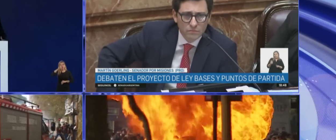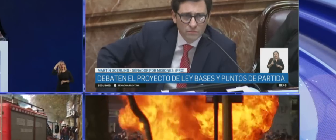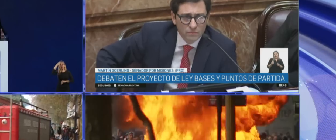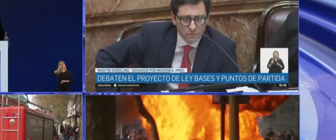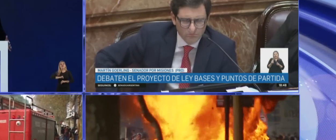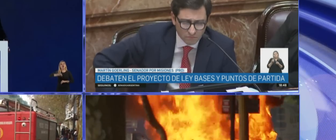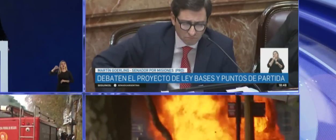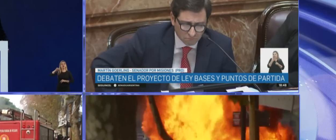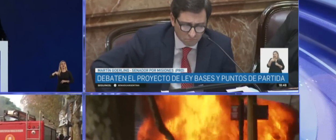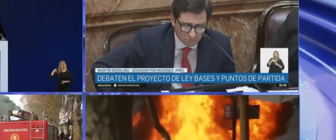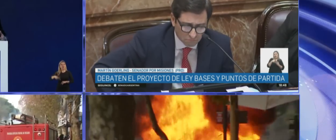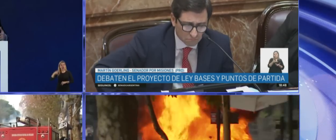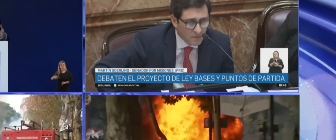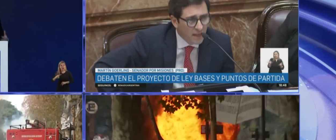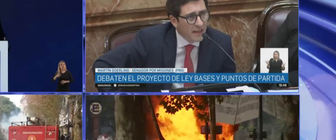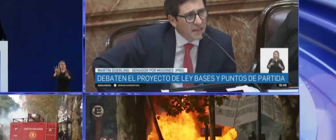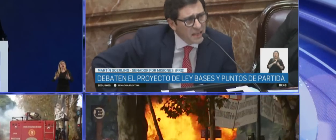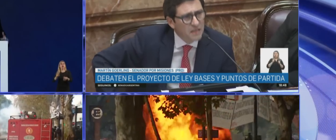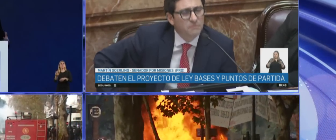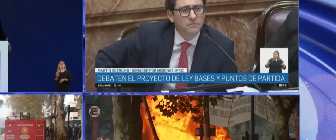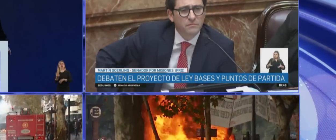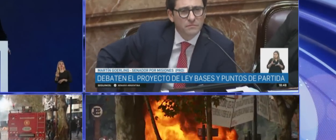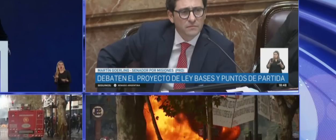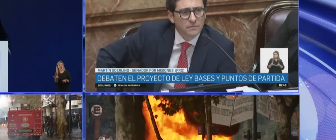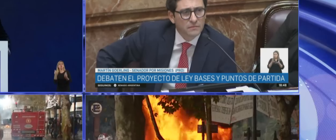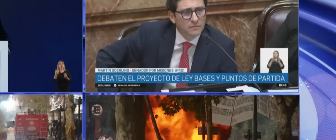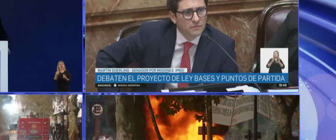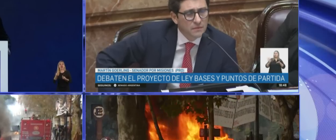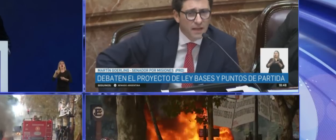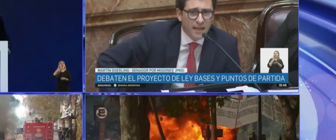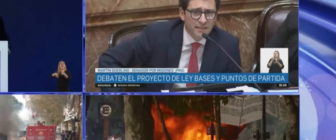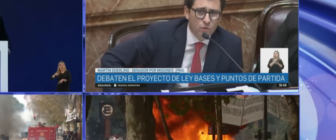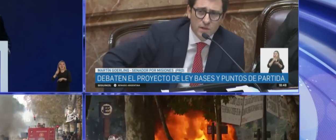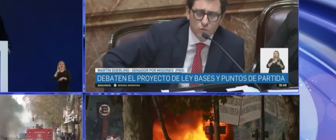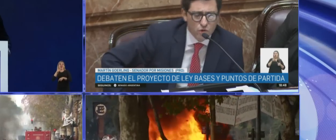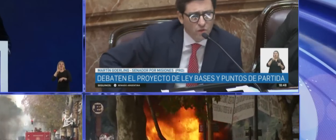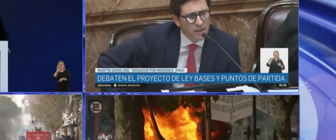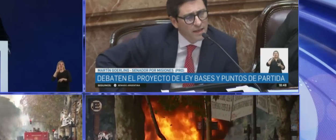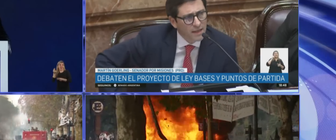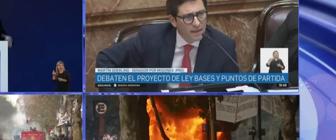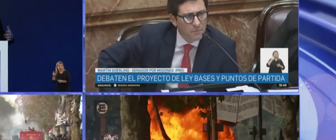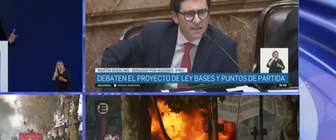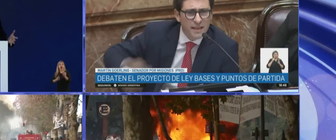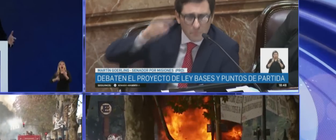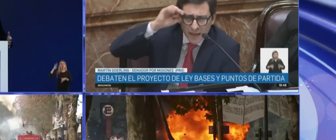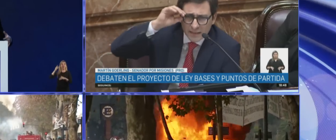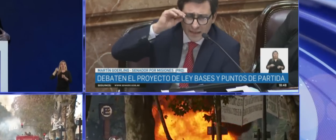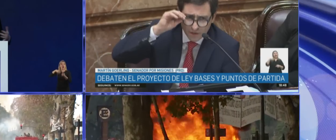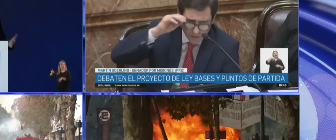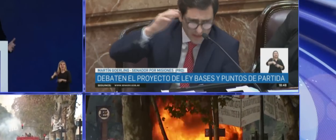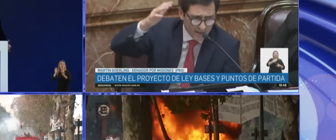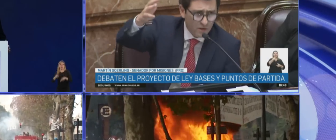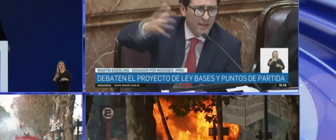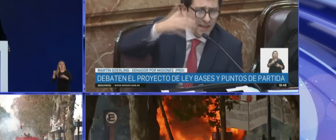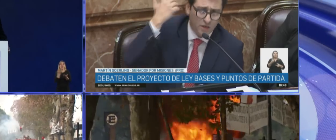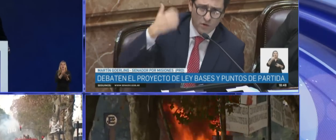es siempre y en todo lugar un fenómeno monetario que se genera por un exceso de oferta de dinero ya sea o porque aumentó la oferta o porque cayó la demanda o pasó